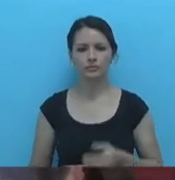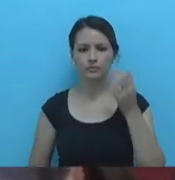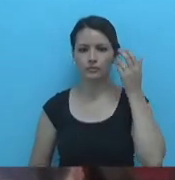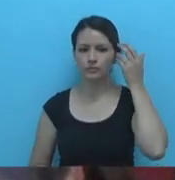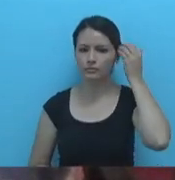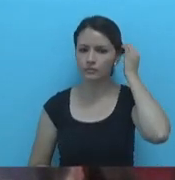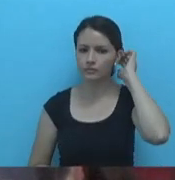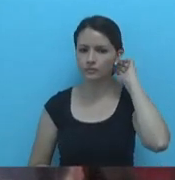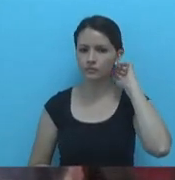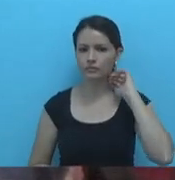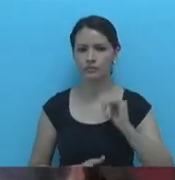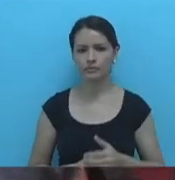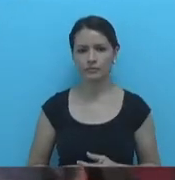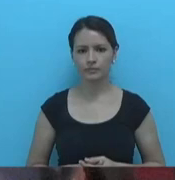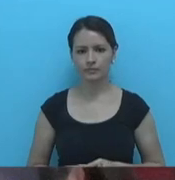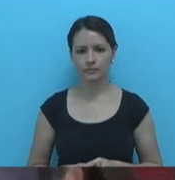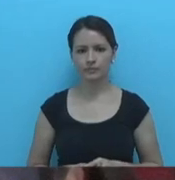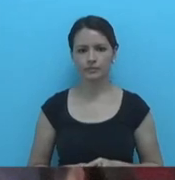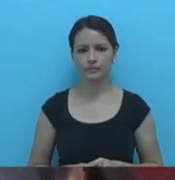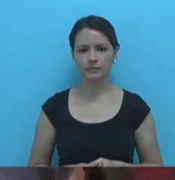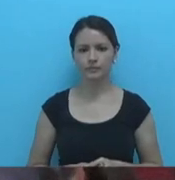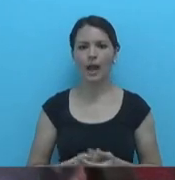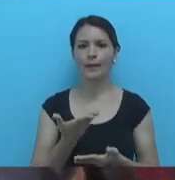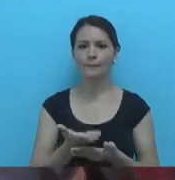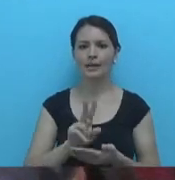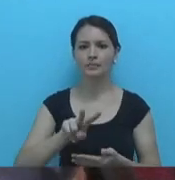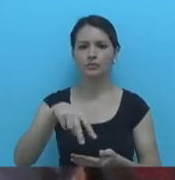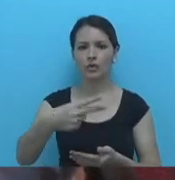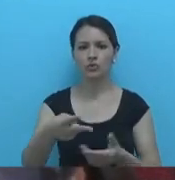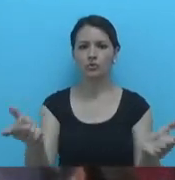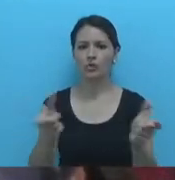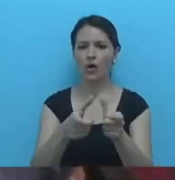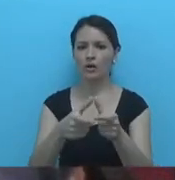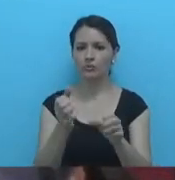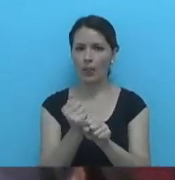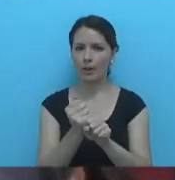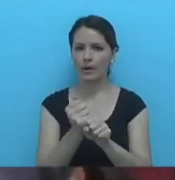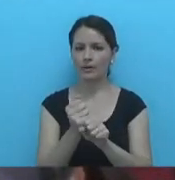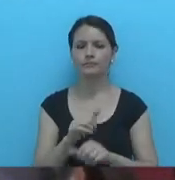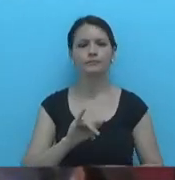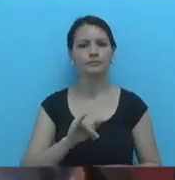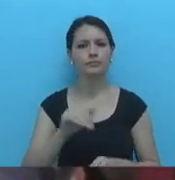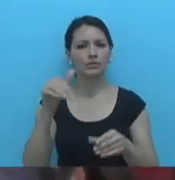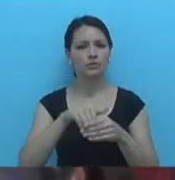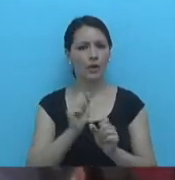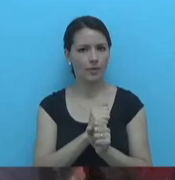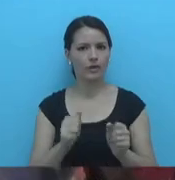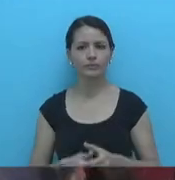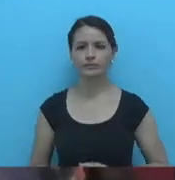Tenés que, el micrófono. Sí, para pedir preferencia para dos sesiones. Bien, la votación a preferencia para dos sesiones,